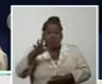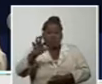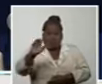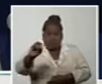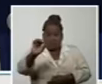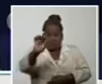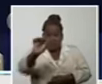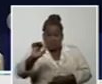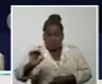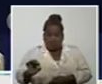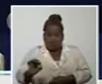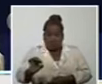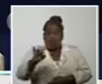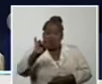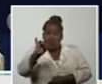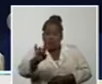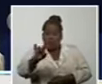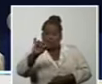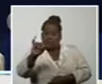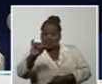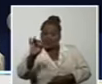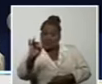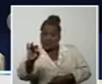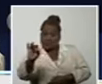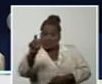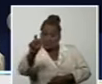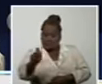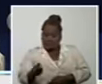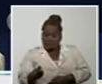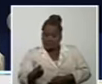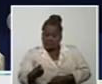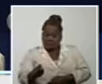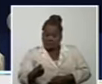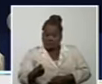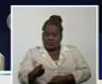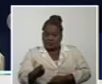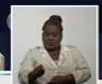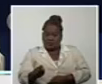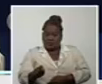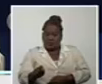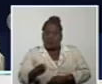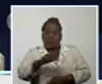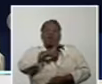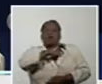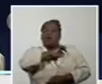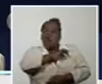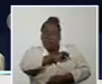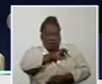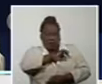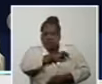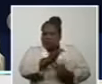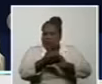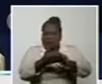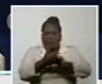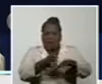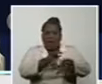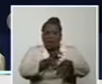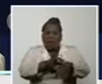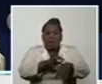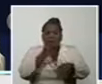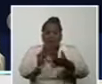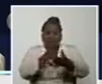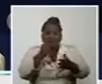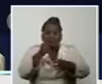sea, 967 casos, han sido sintomáticos en el momento del diagnóstico. Hoy